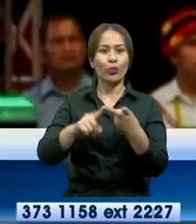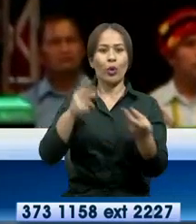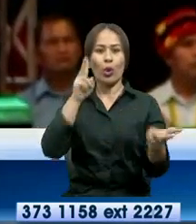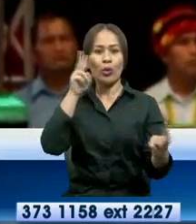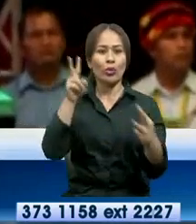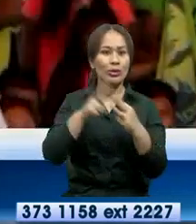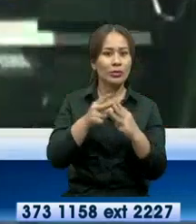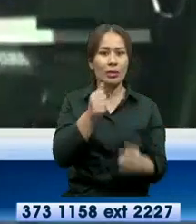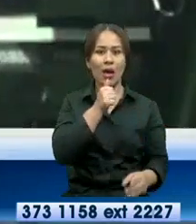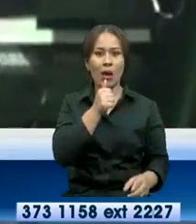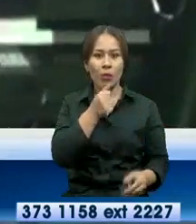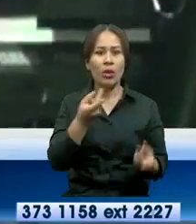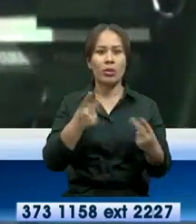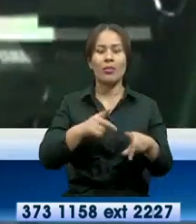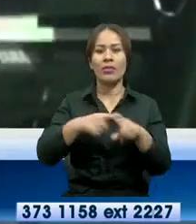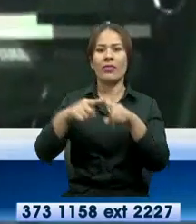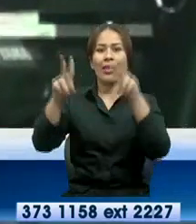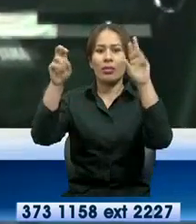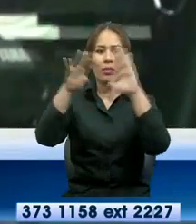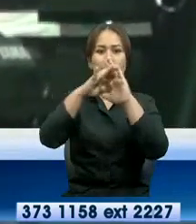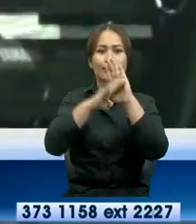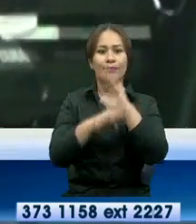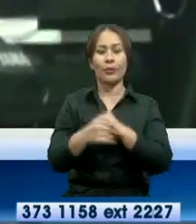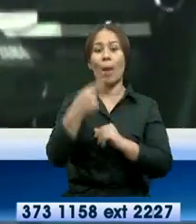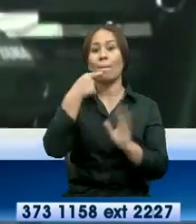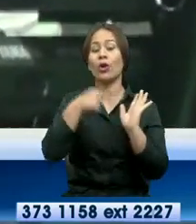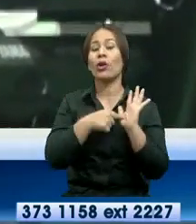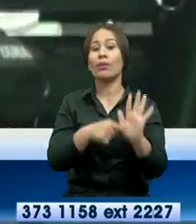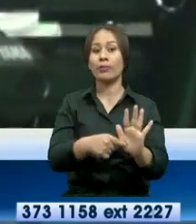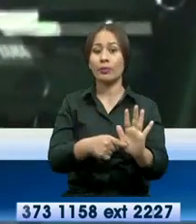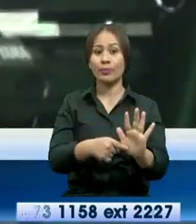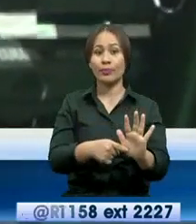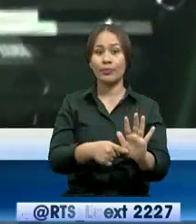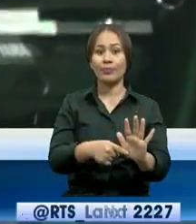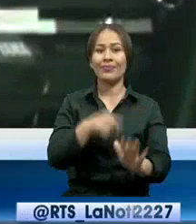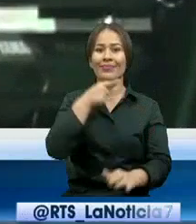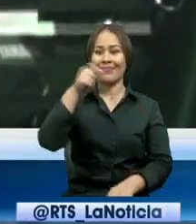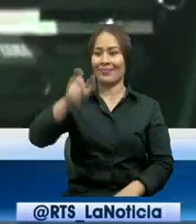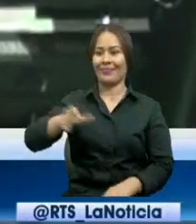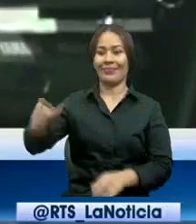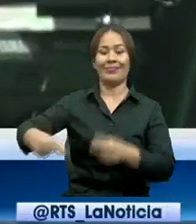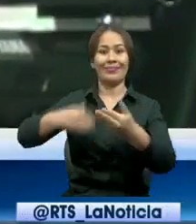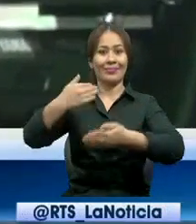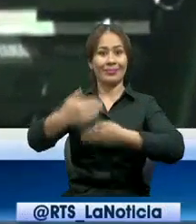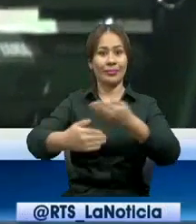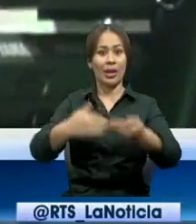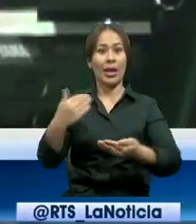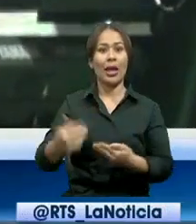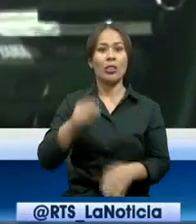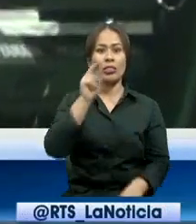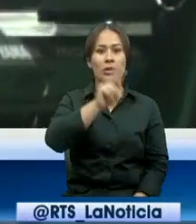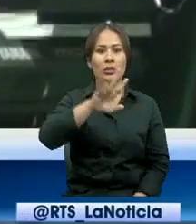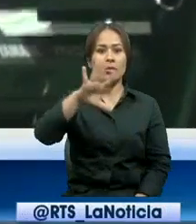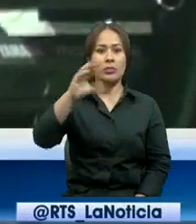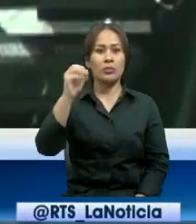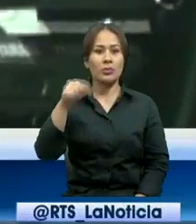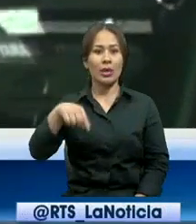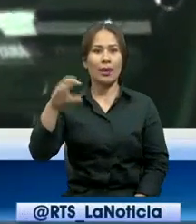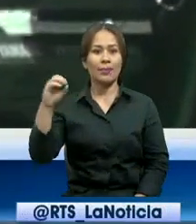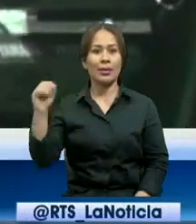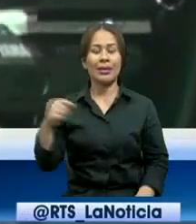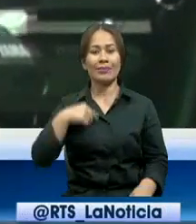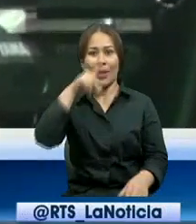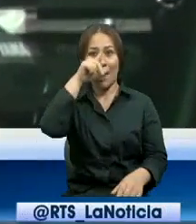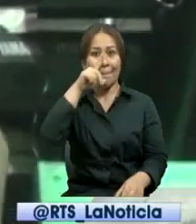del agua, entre otras. Por ejemplo, la generación de 250 mil plazas de